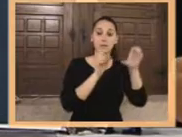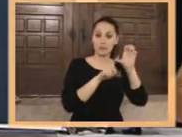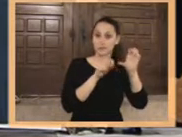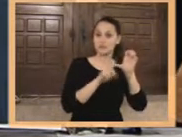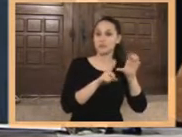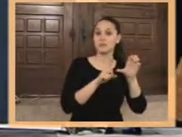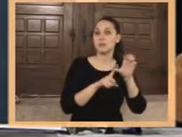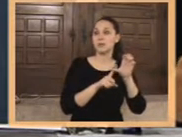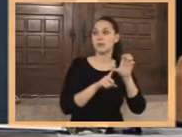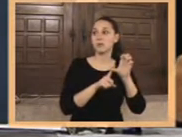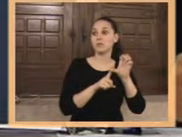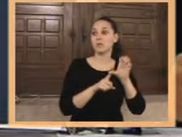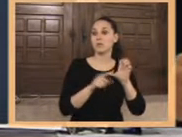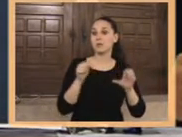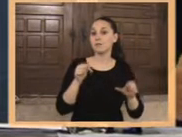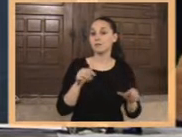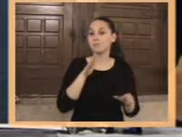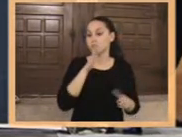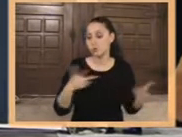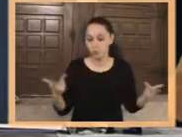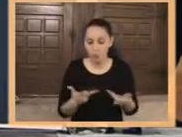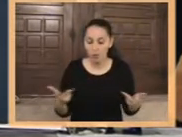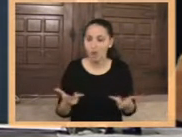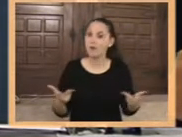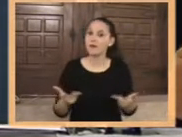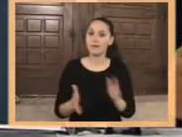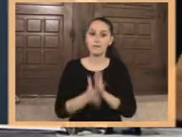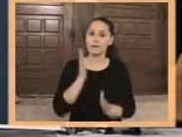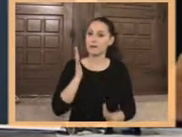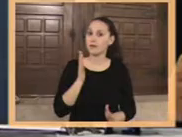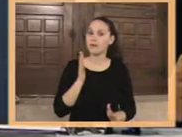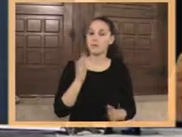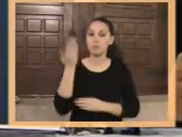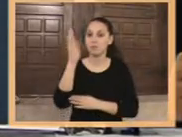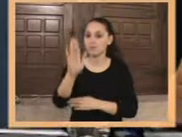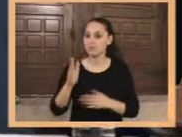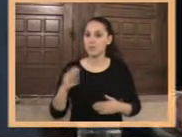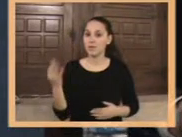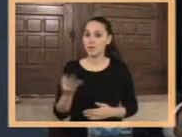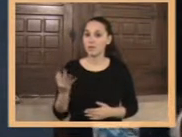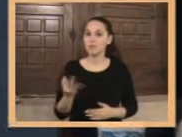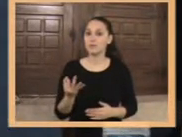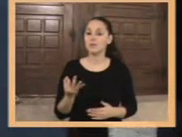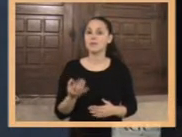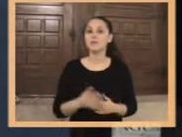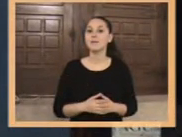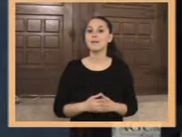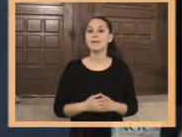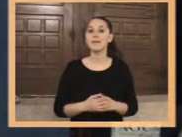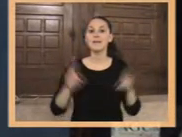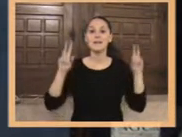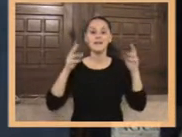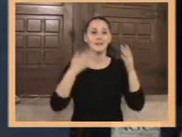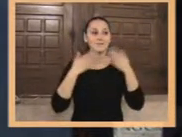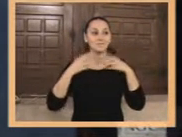y la urgencia que corresponde de tramitar esta moción, estamos hablando de que en el periodo